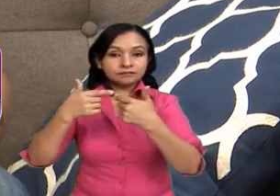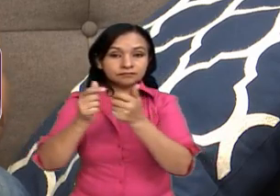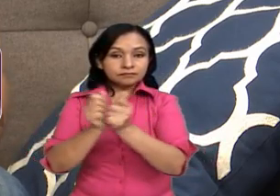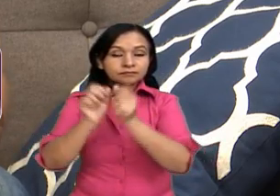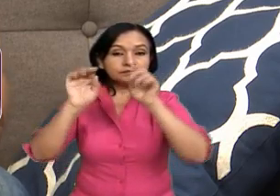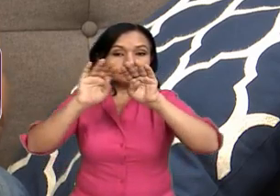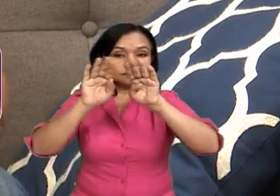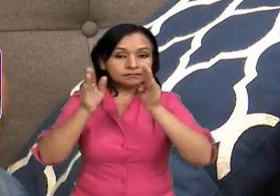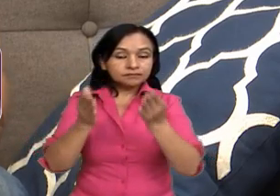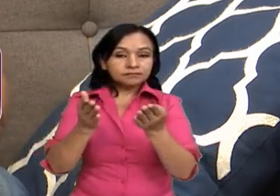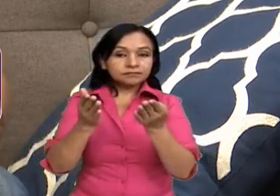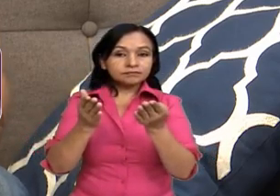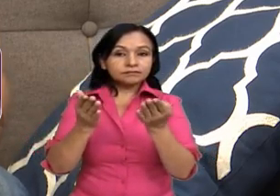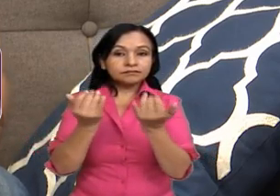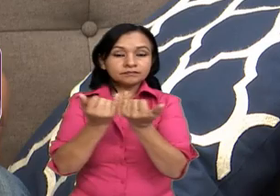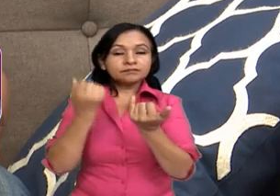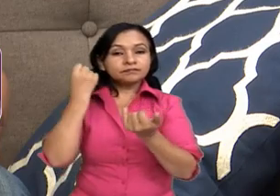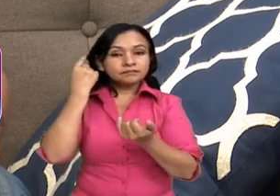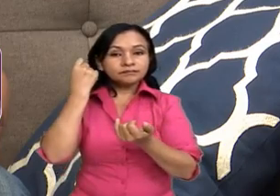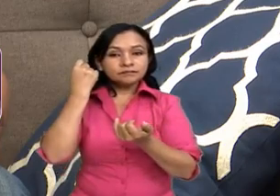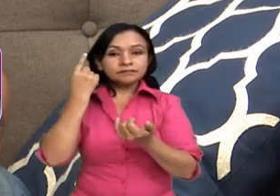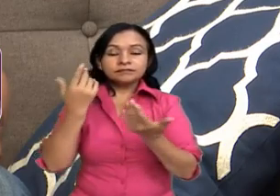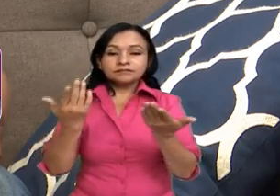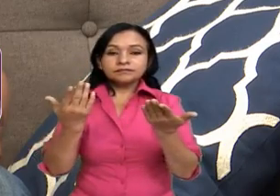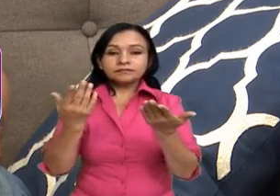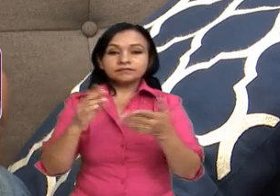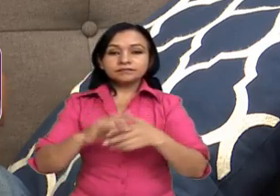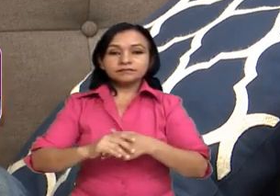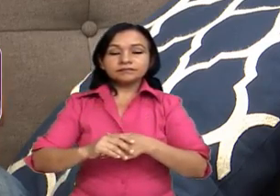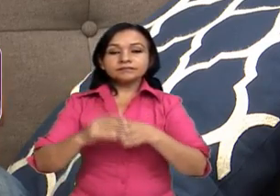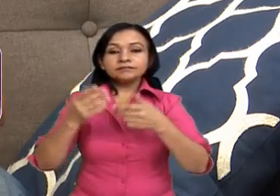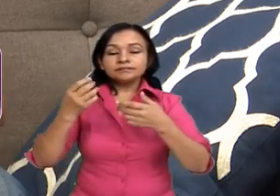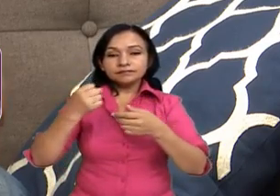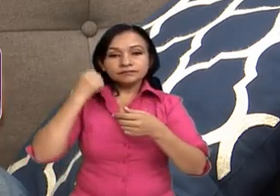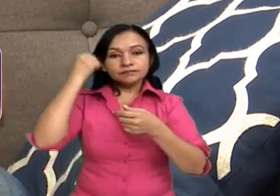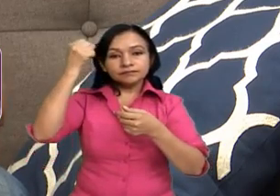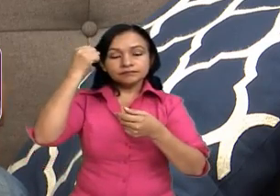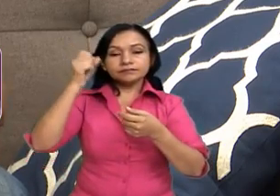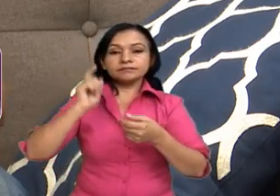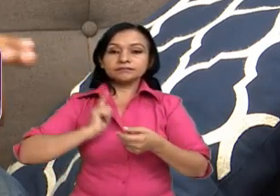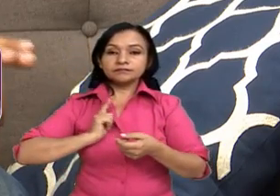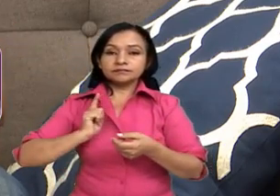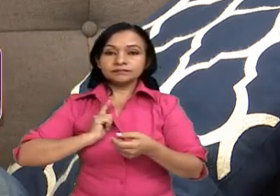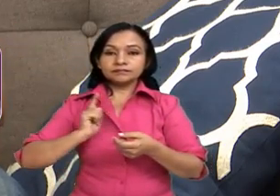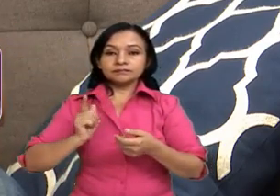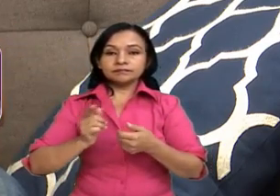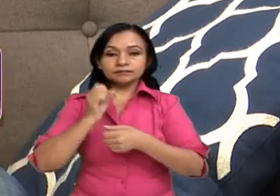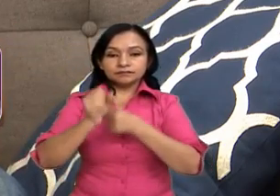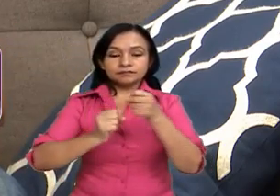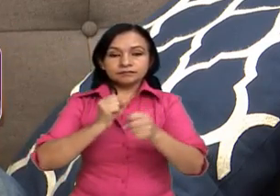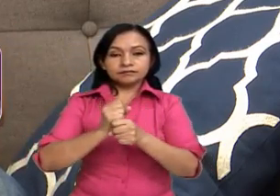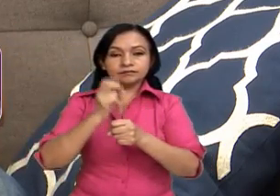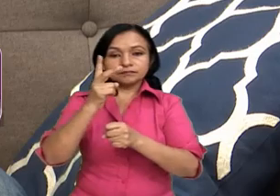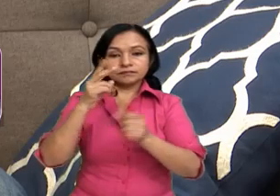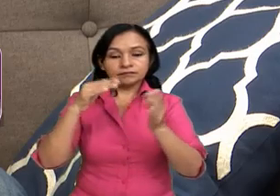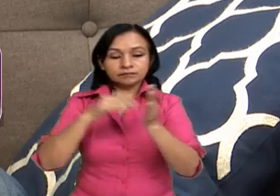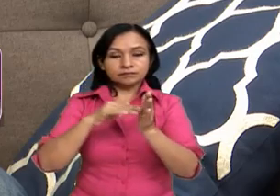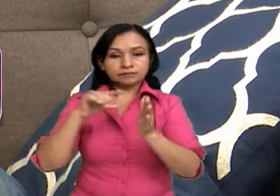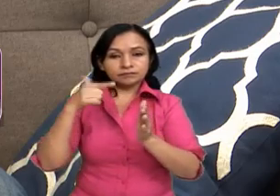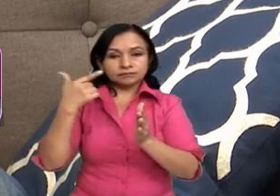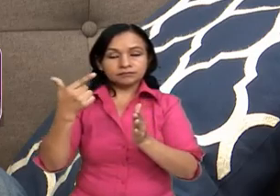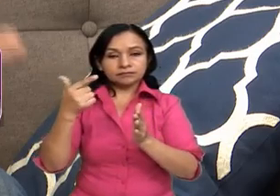mujeres, pero también entender desde la perspectiva de las conquistas obtenidas a partir del año 2007